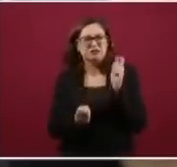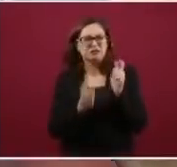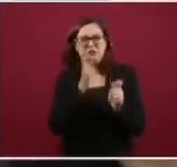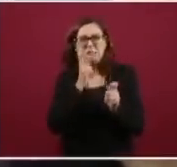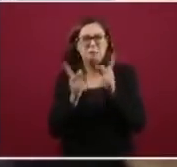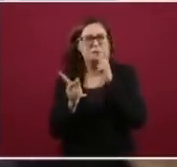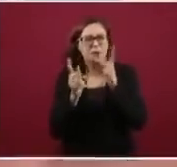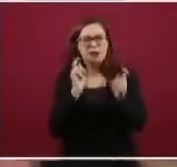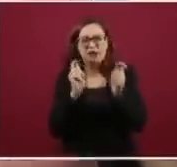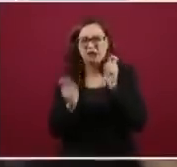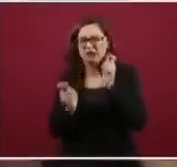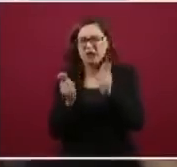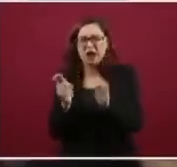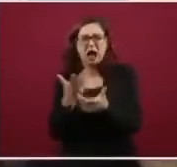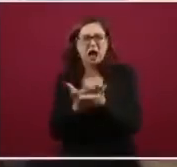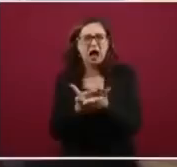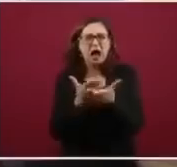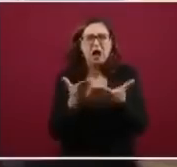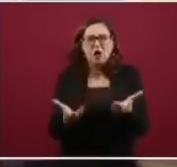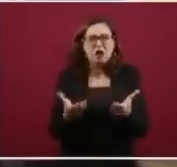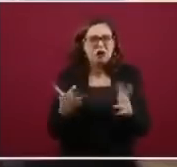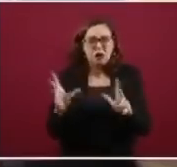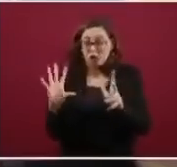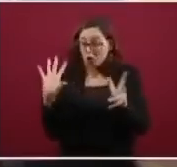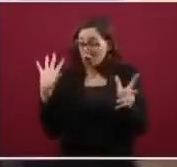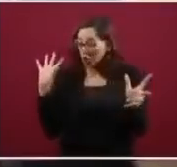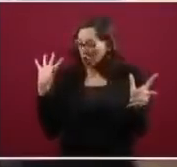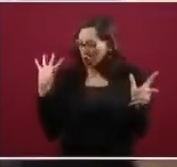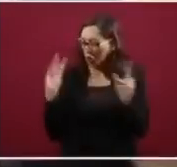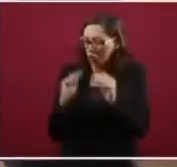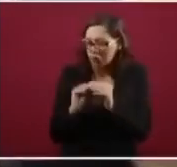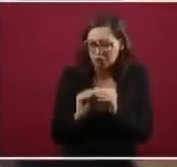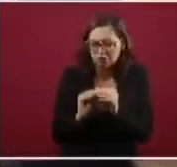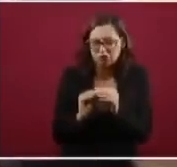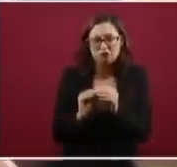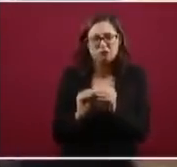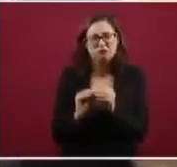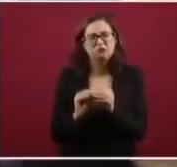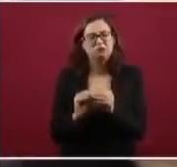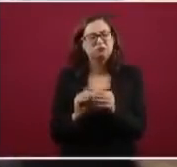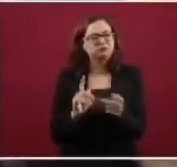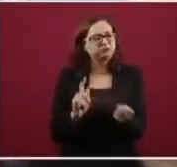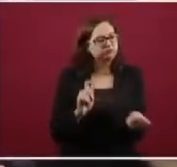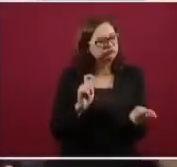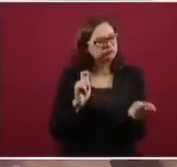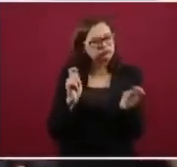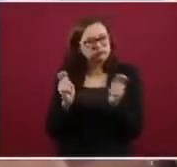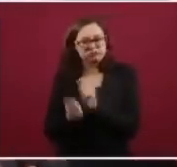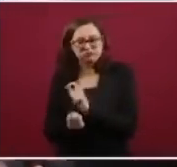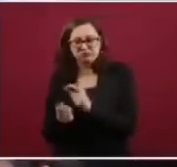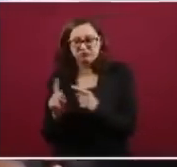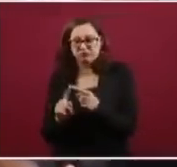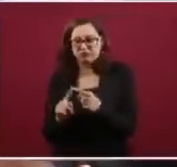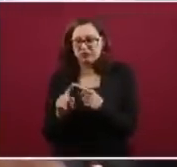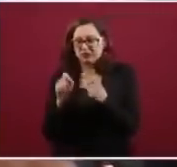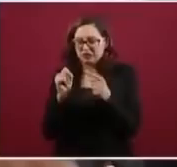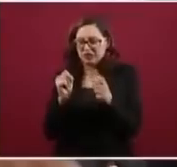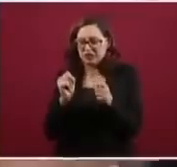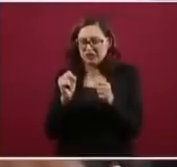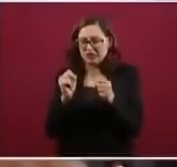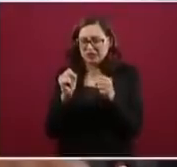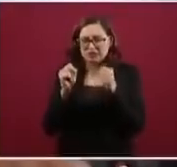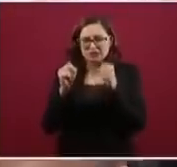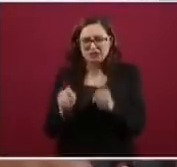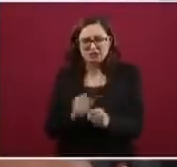manera nos traduce este presupuesto uno para la seguridad dos medicinas que es